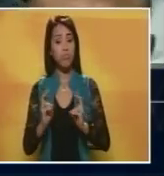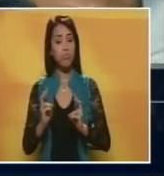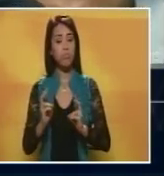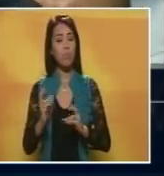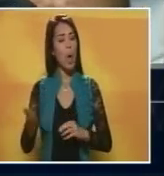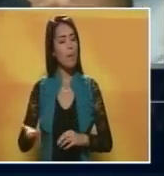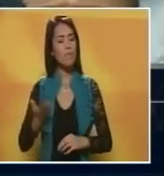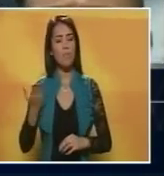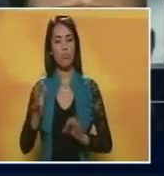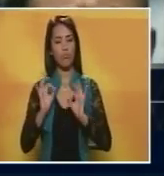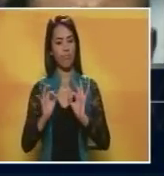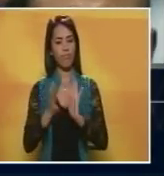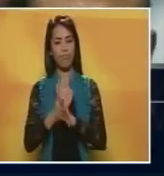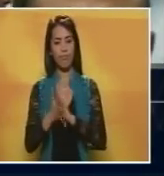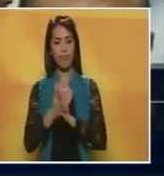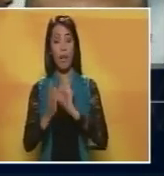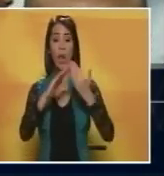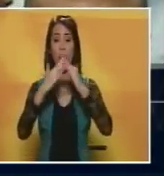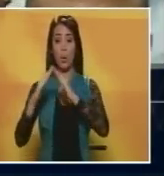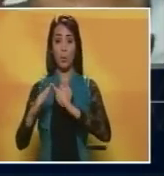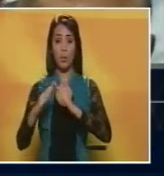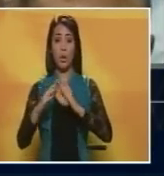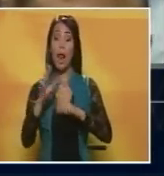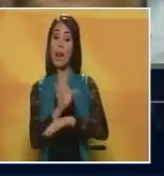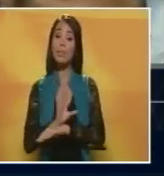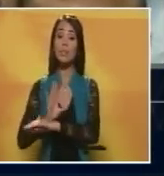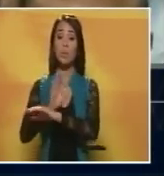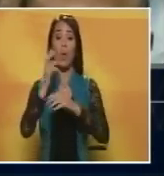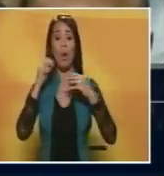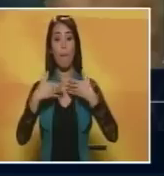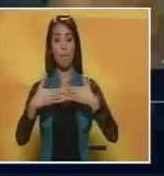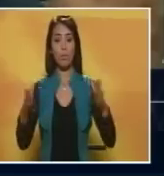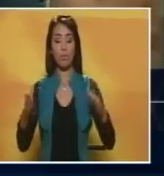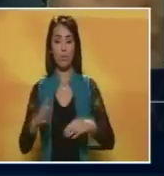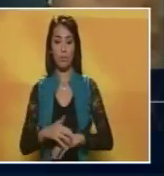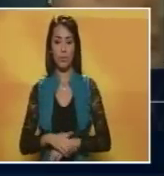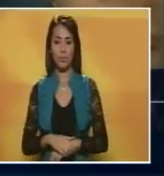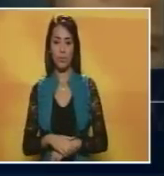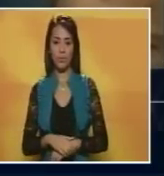sentidos de la comunidad es la seguridad pública